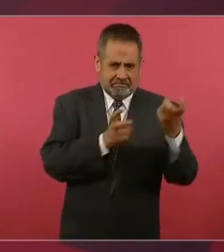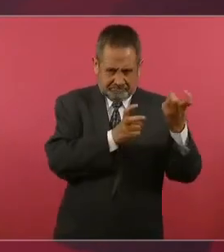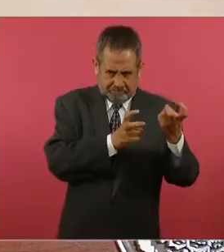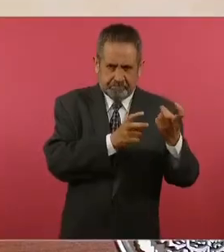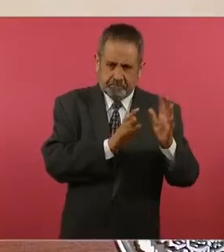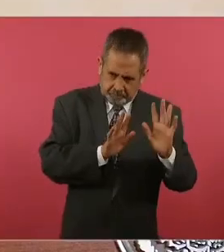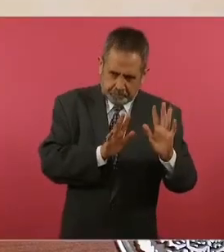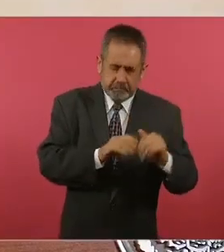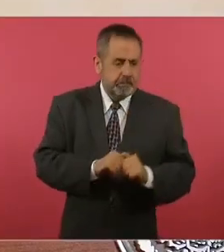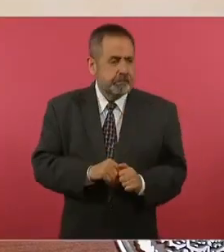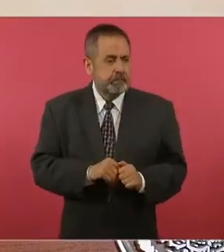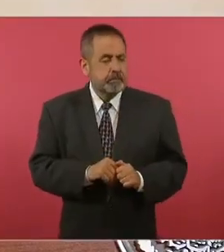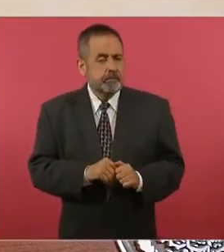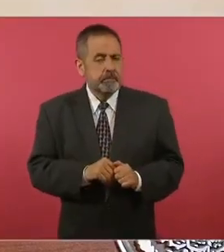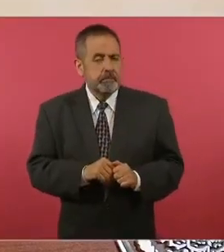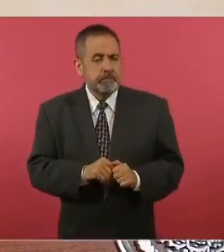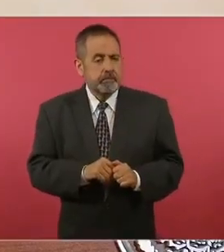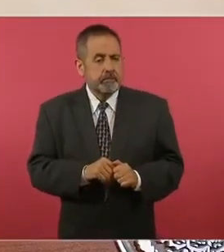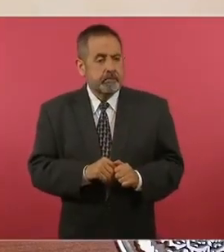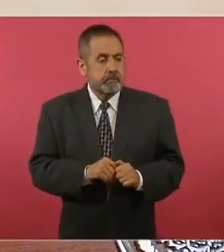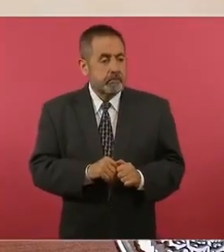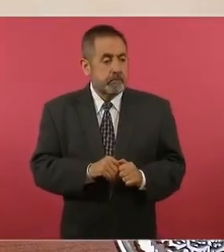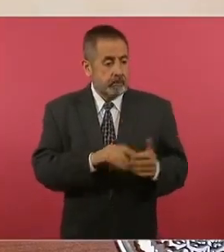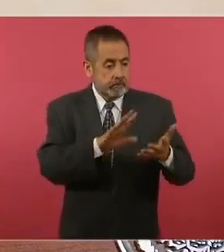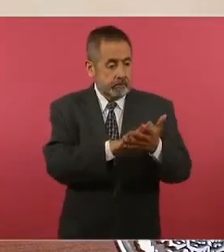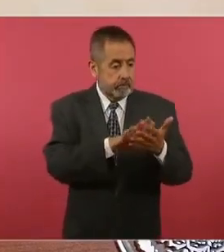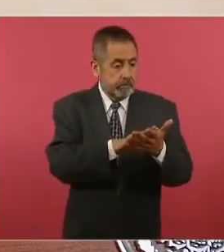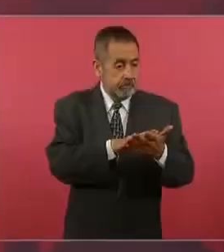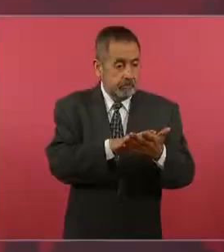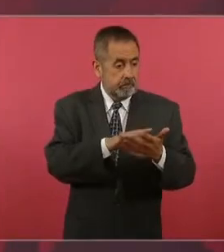y no solo no reparaban el daño,